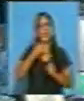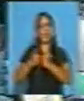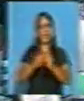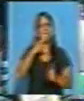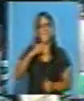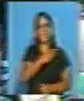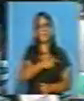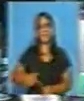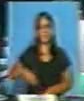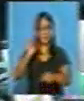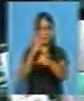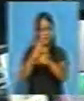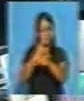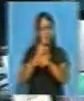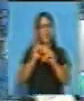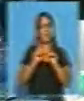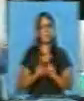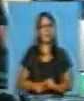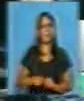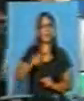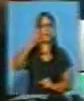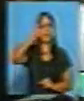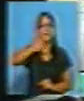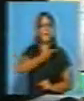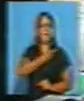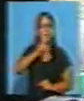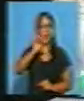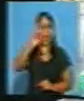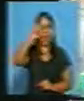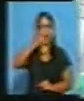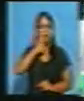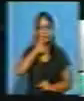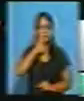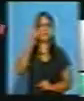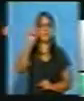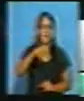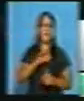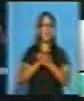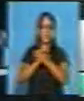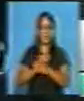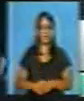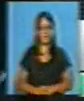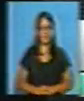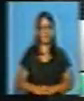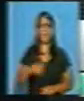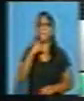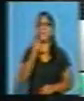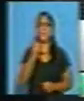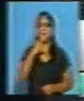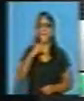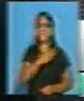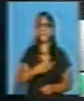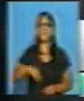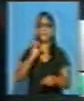vicepresidente primero también quedó confirmada María Estela Flores, que es una concejal de la Unión Cívica Radical. ¿Qué va a pasar con la vicepresidenta